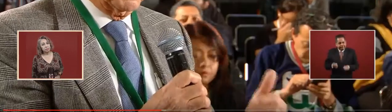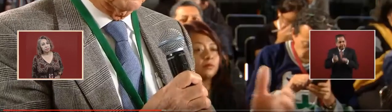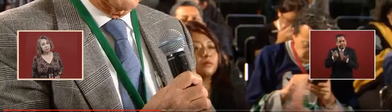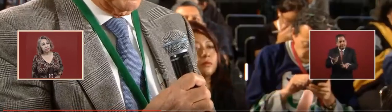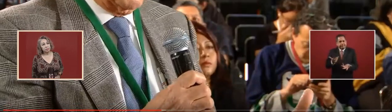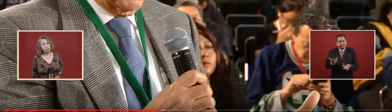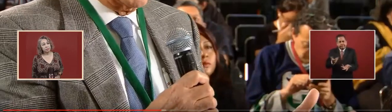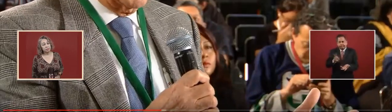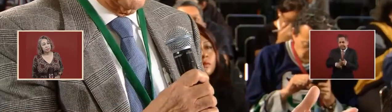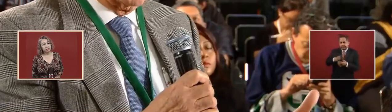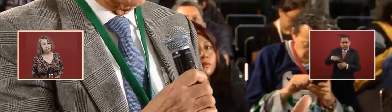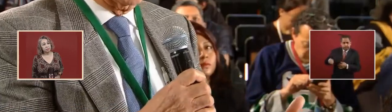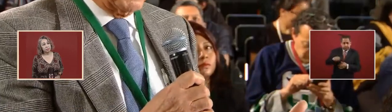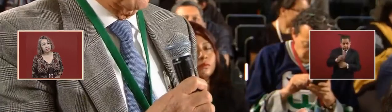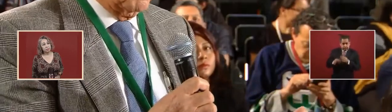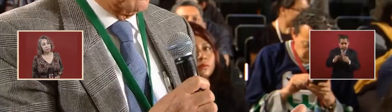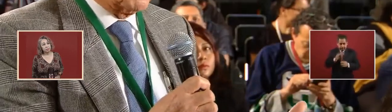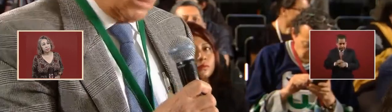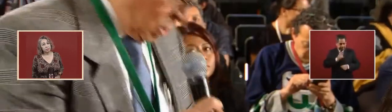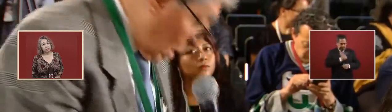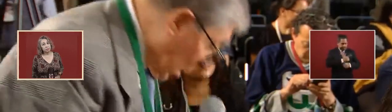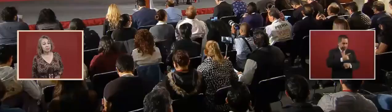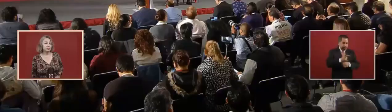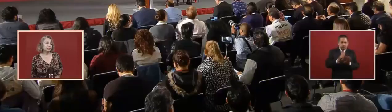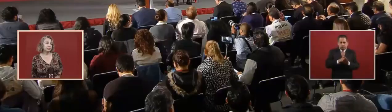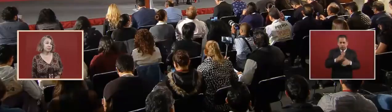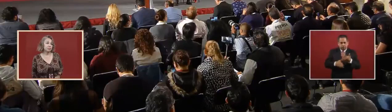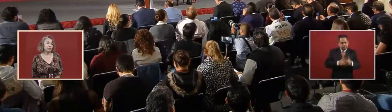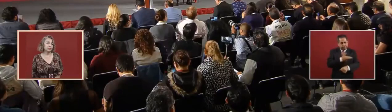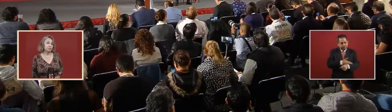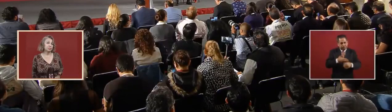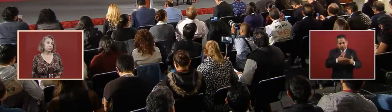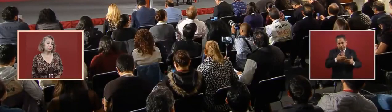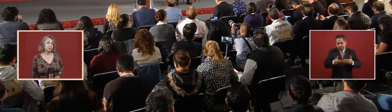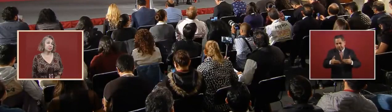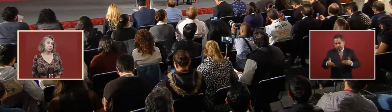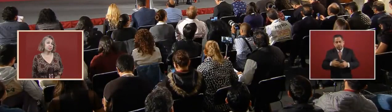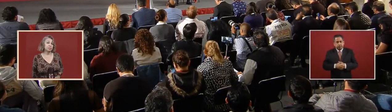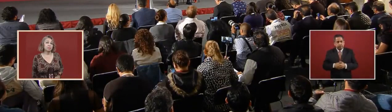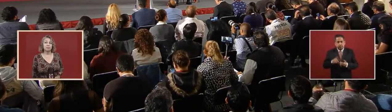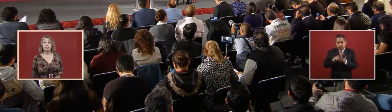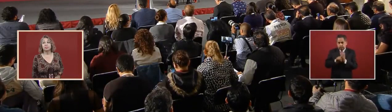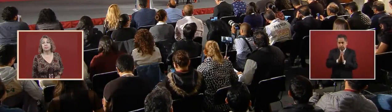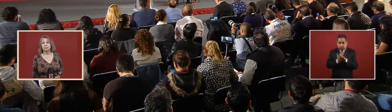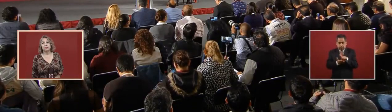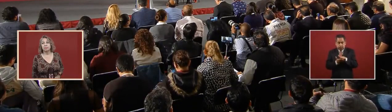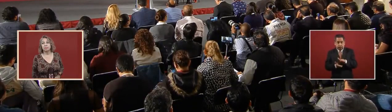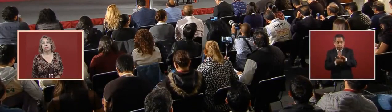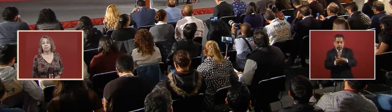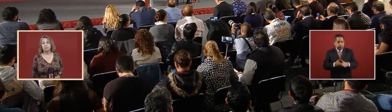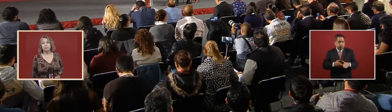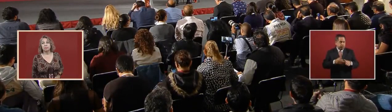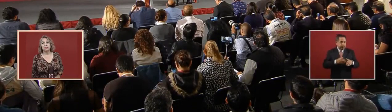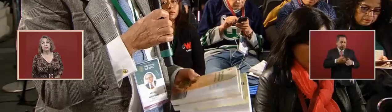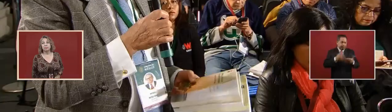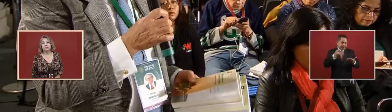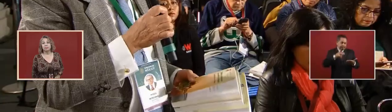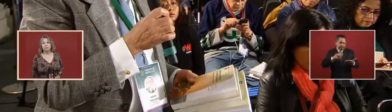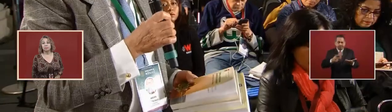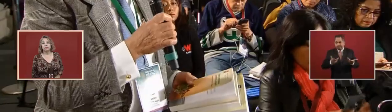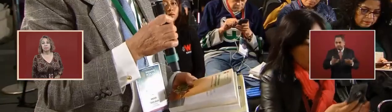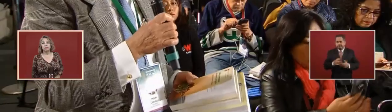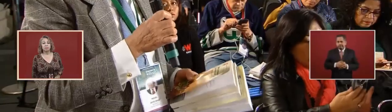tanto? Si ya está diagnosticado el proceso, aquí están estos libros de los centros de integración que de la señora Moreno. ¿Qué hacer?